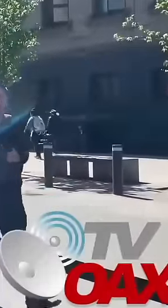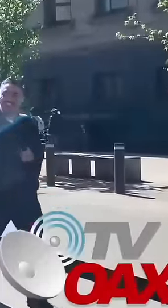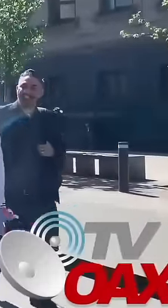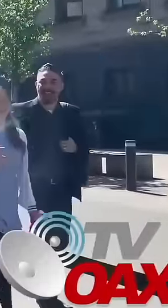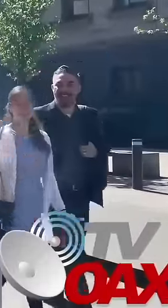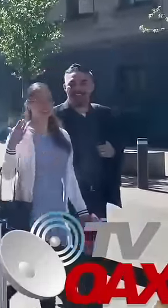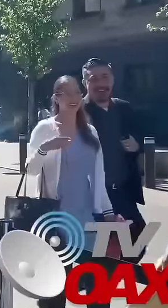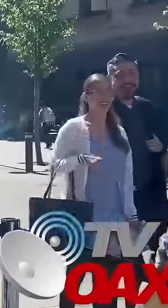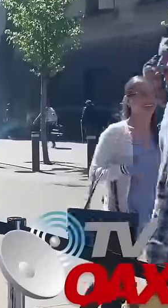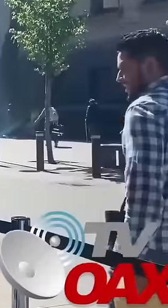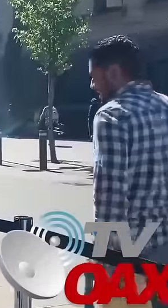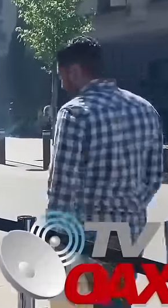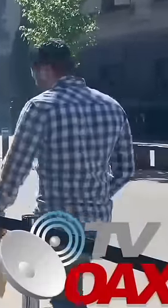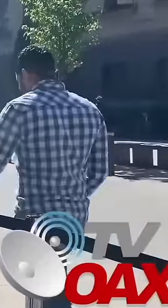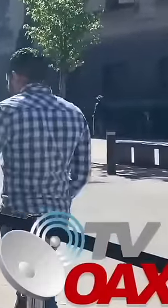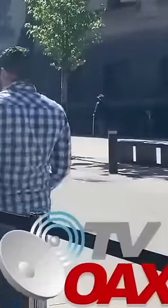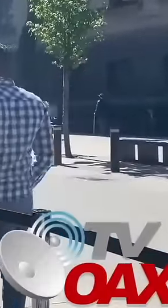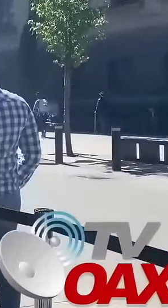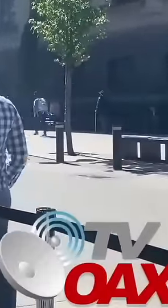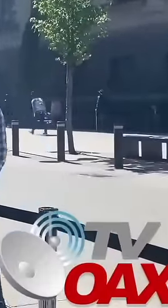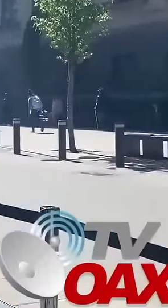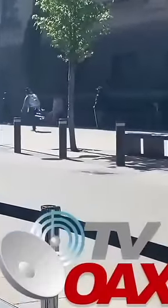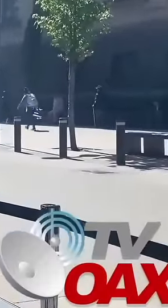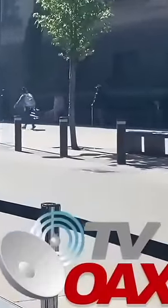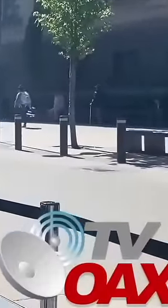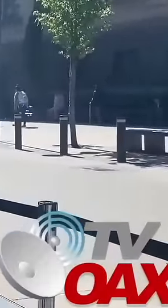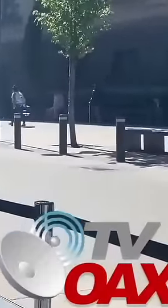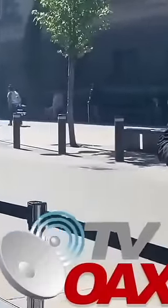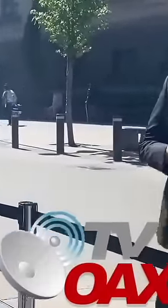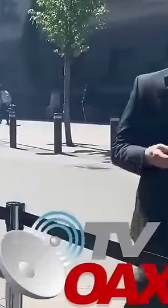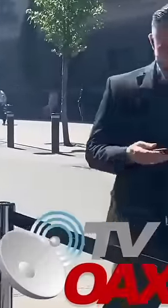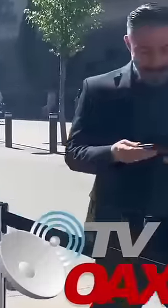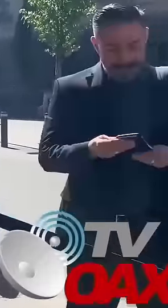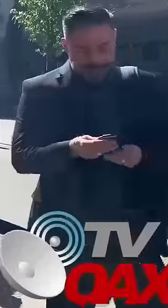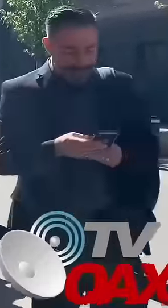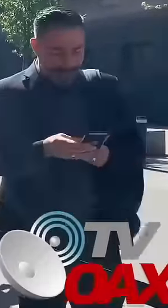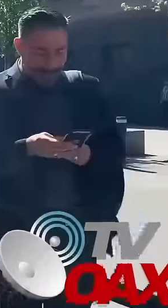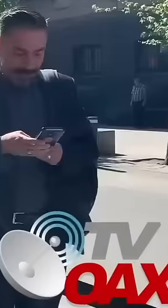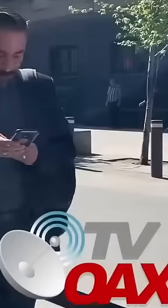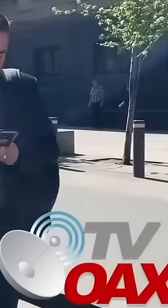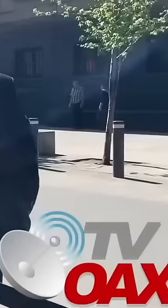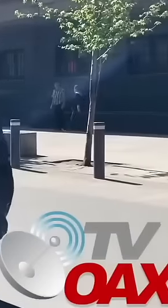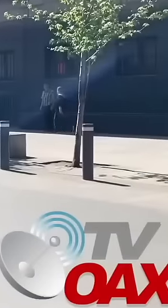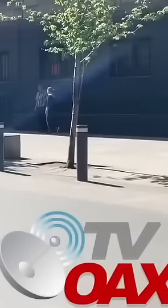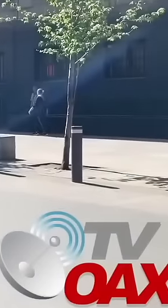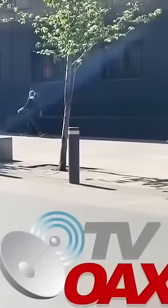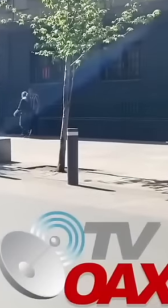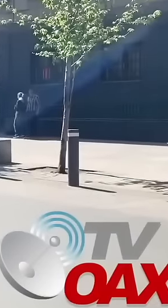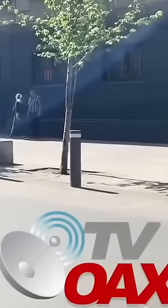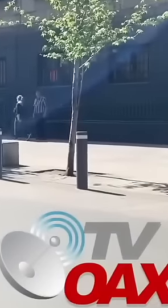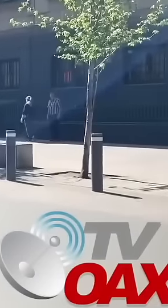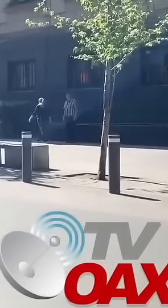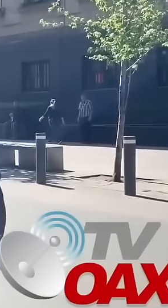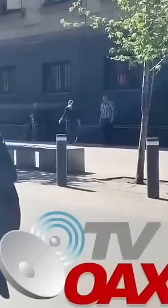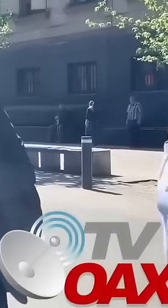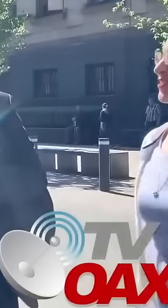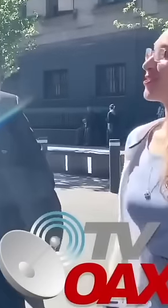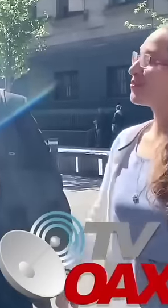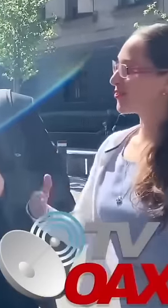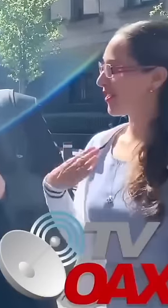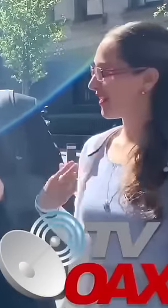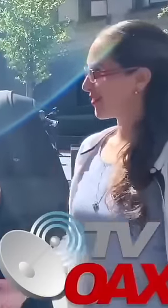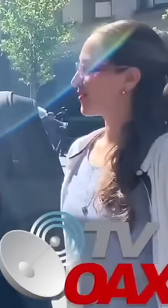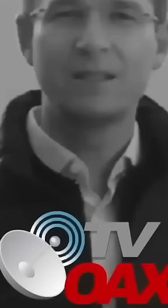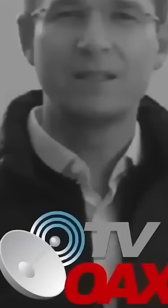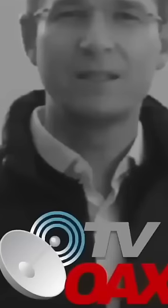gobernantes en estos lugares. Pero en México, el presidente sigue trabajando arduamente, ya